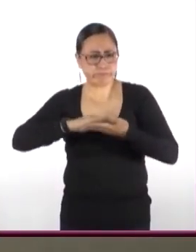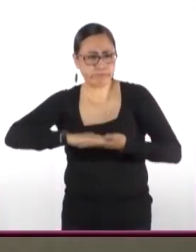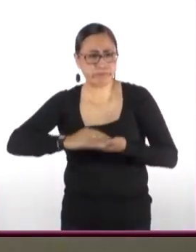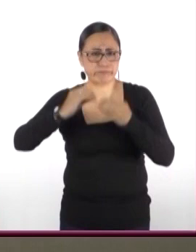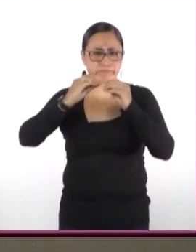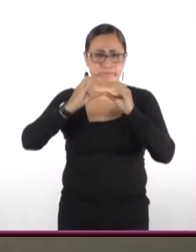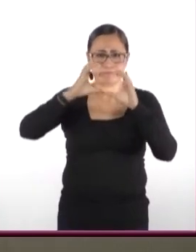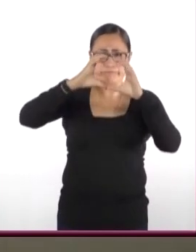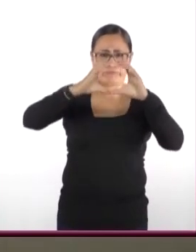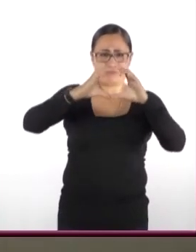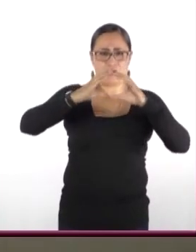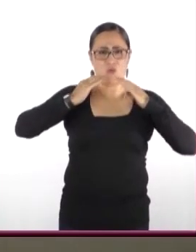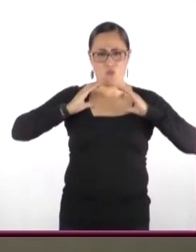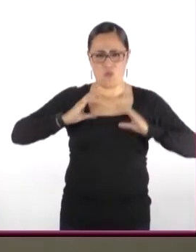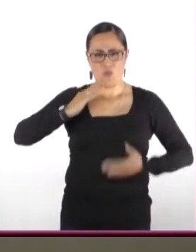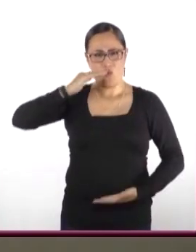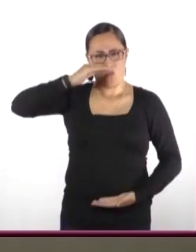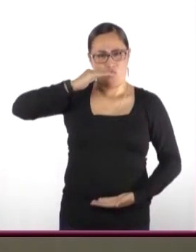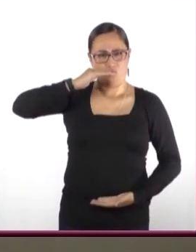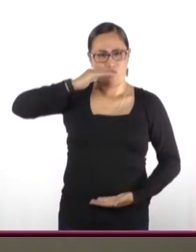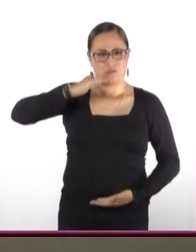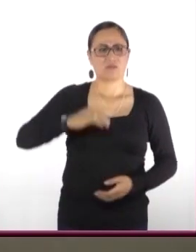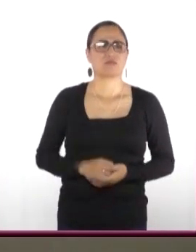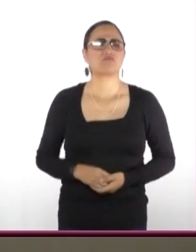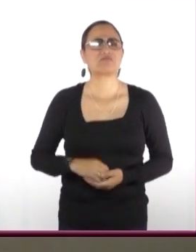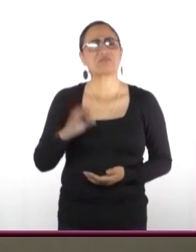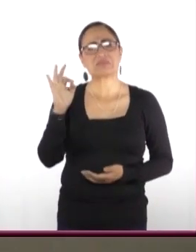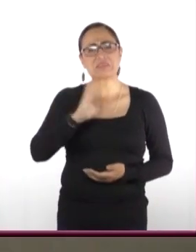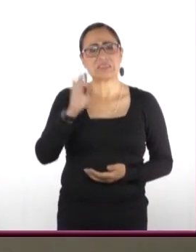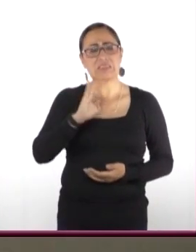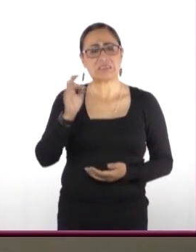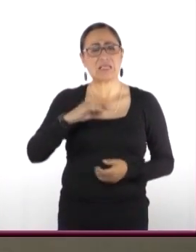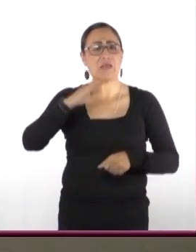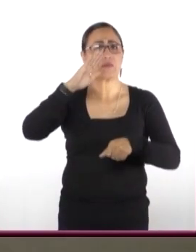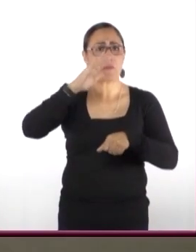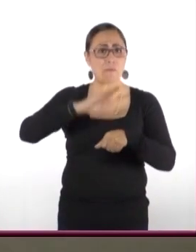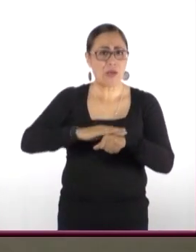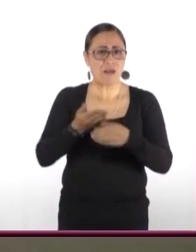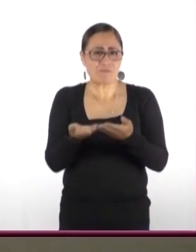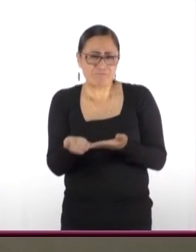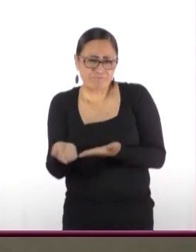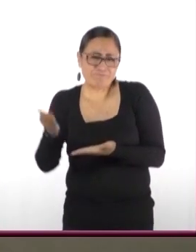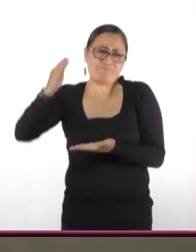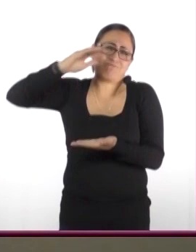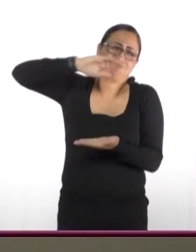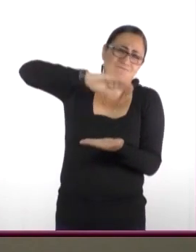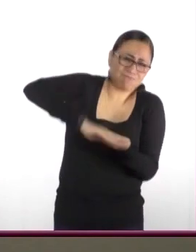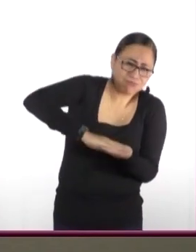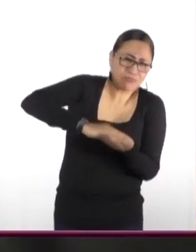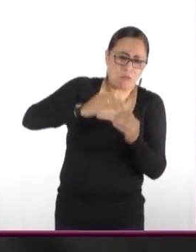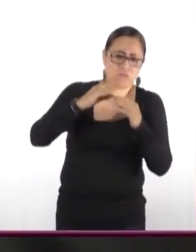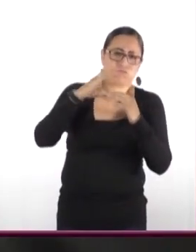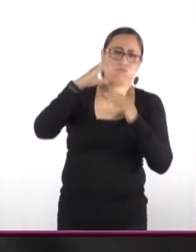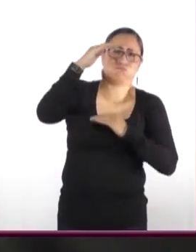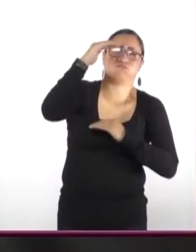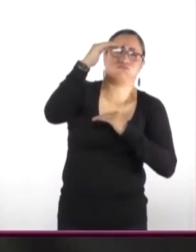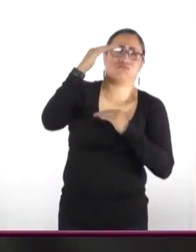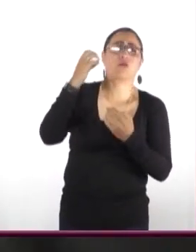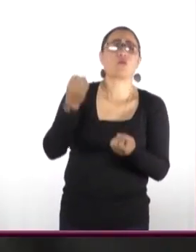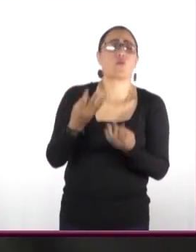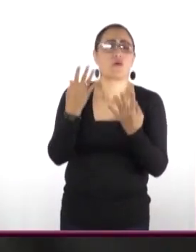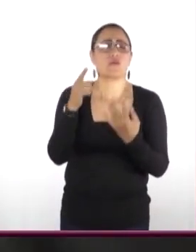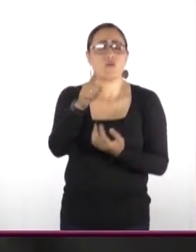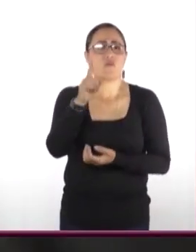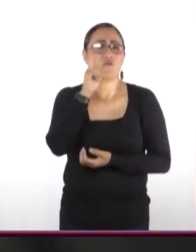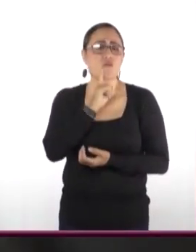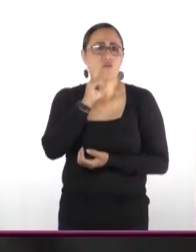es del tamaño de su pecho. ¿De qué espesor sería si hubiera podido doblarlo una vez más? Britney ostenta el